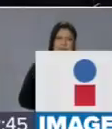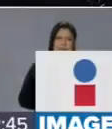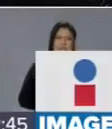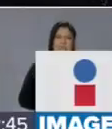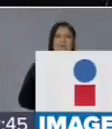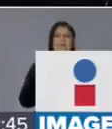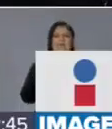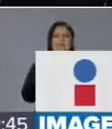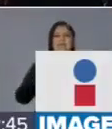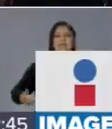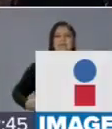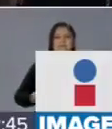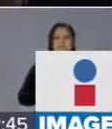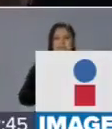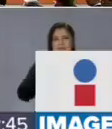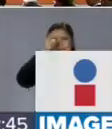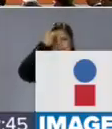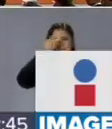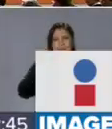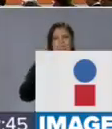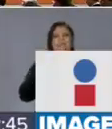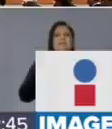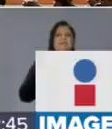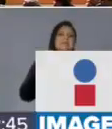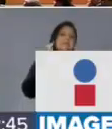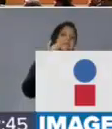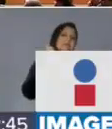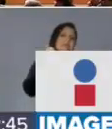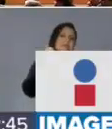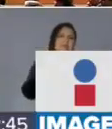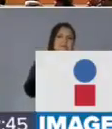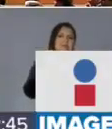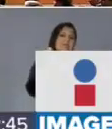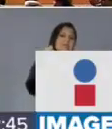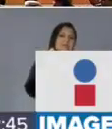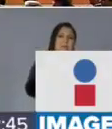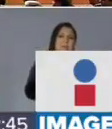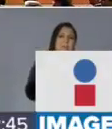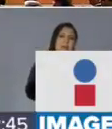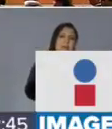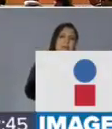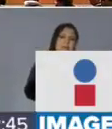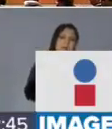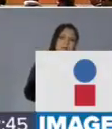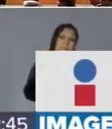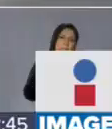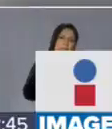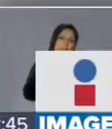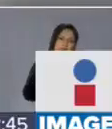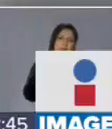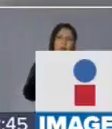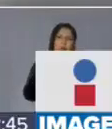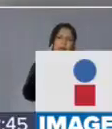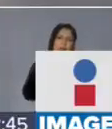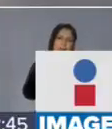El presidente de la mesa directiva de la Cámara de Senadores, senador Martí Batres Guadarrama.